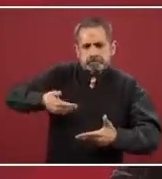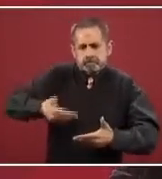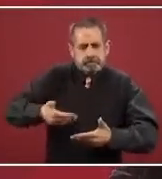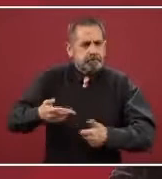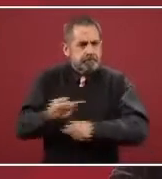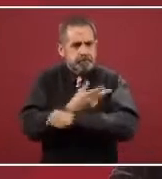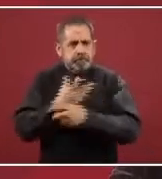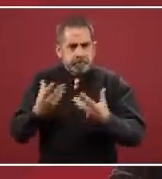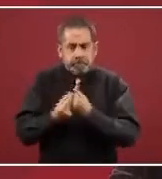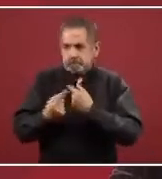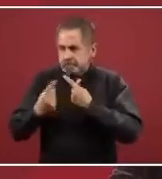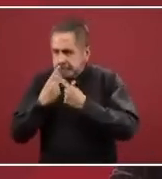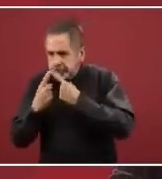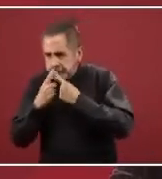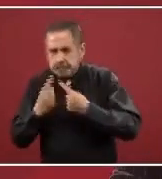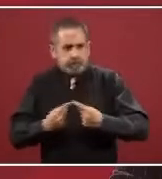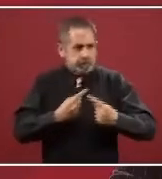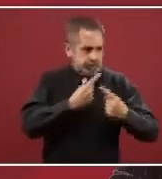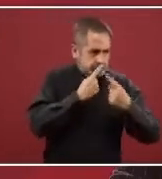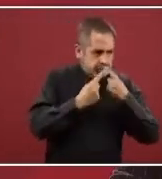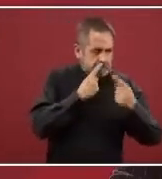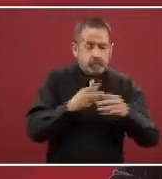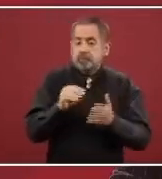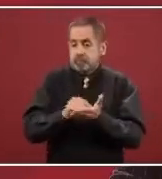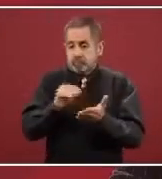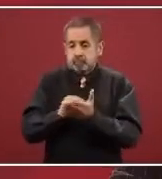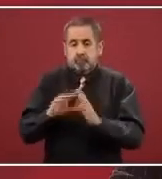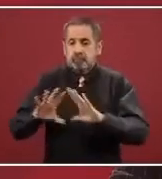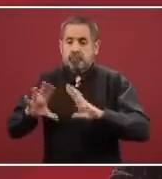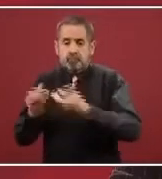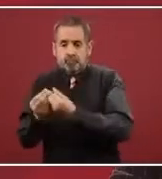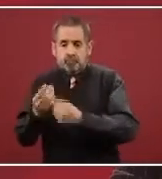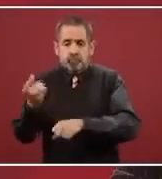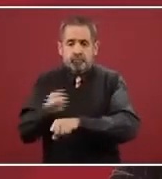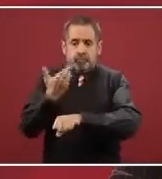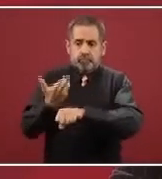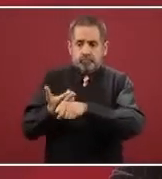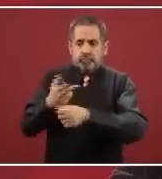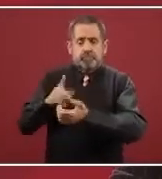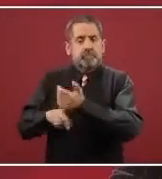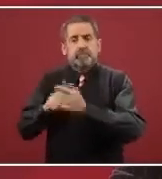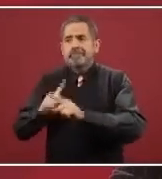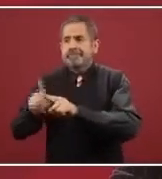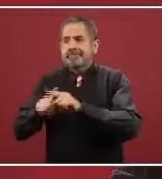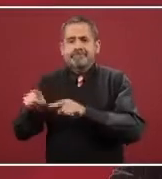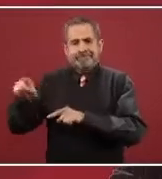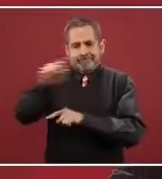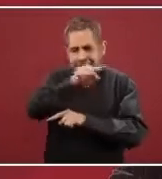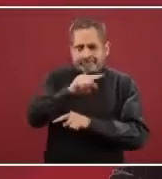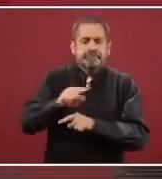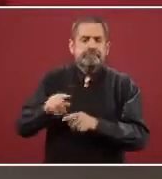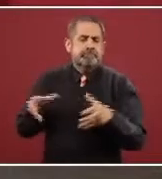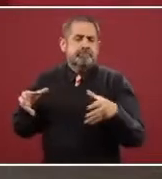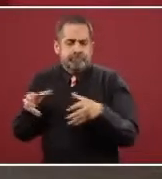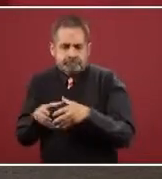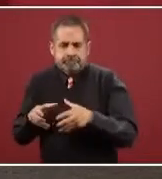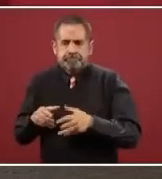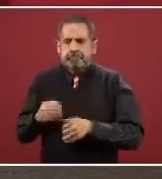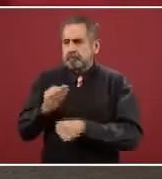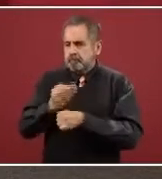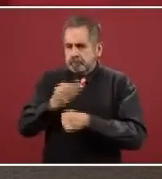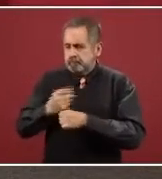conjunta. Están participando en este momento todos las secretarias y secretarios de estas dependencias, se están